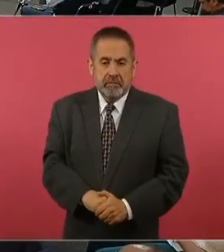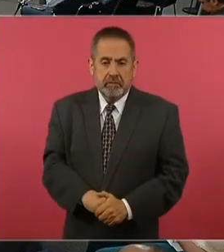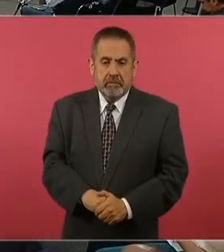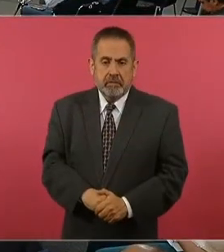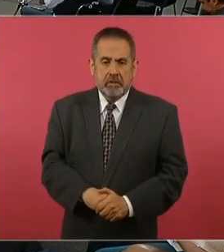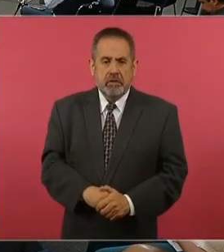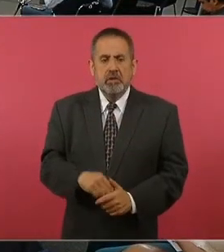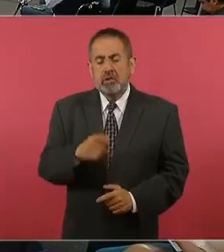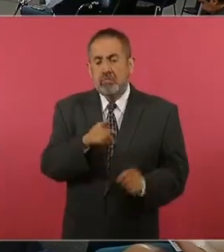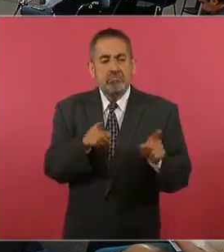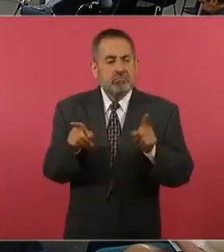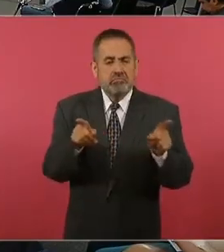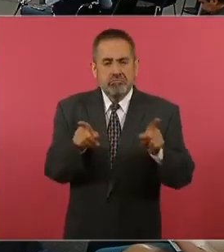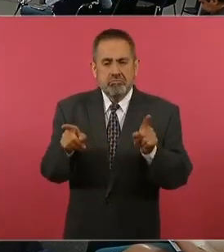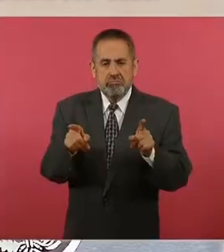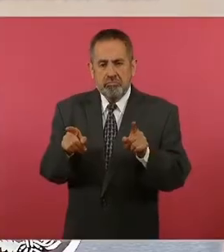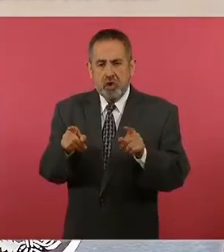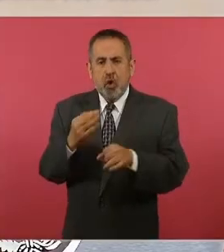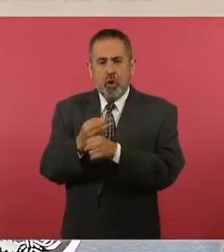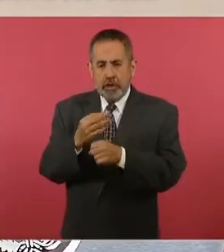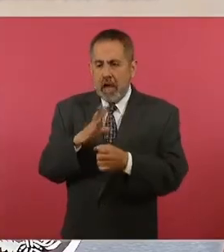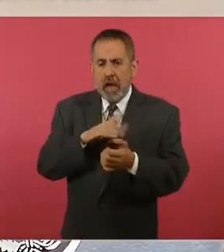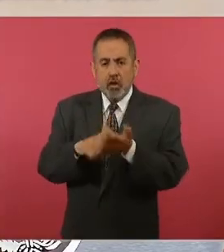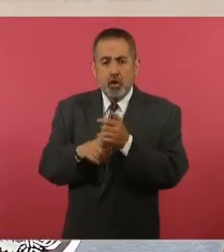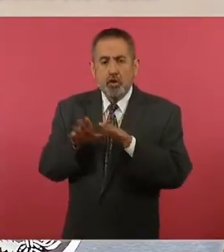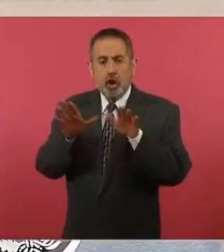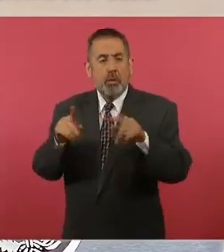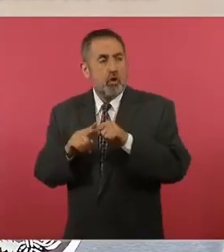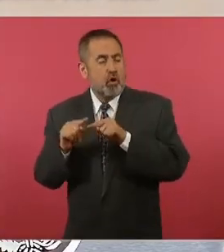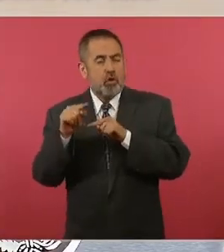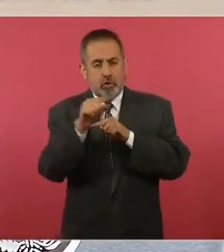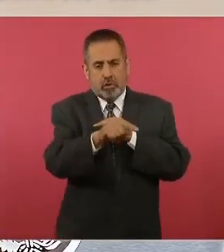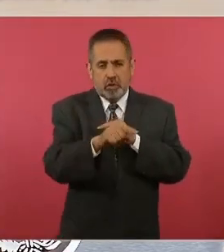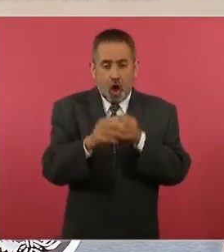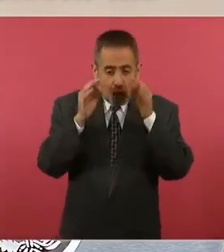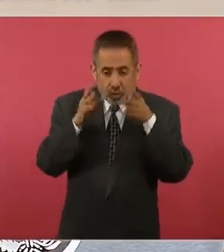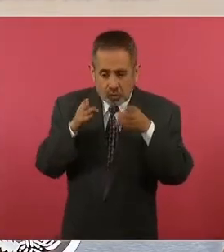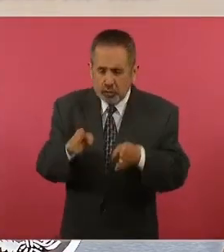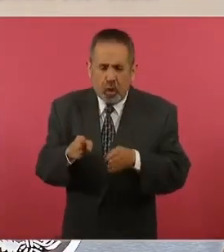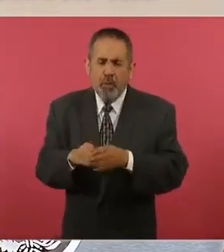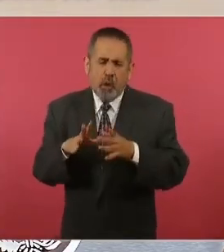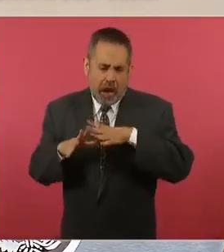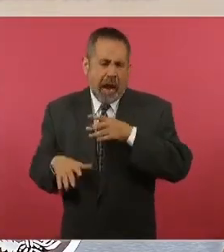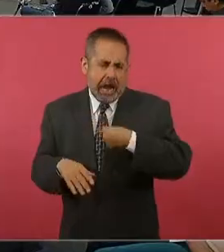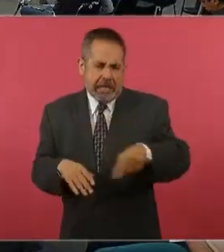Entre los dos aeropuertos, bueno, ahorita sí existe una conexión, pero no es una conexión dedicada.